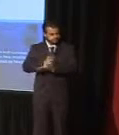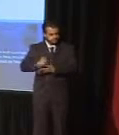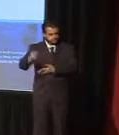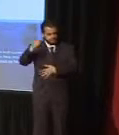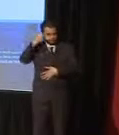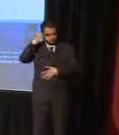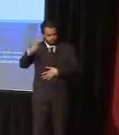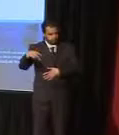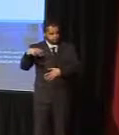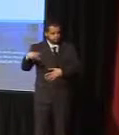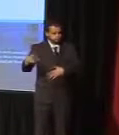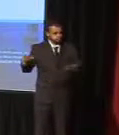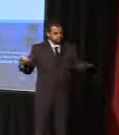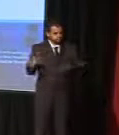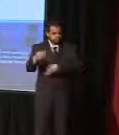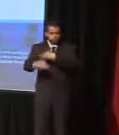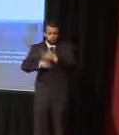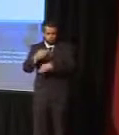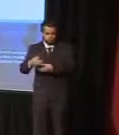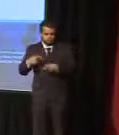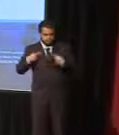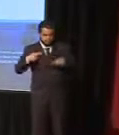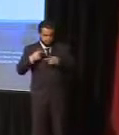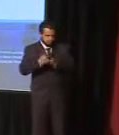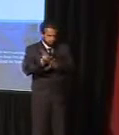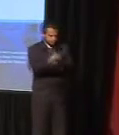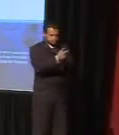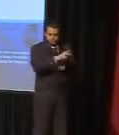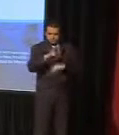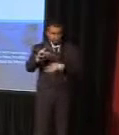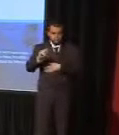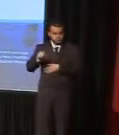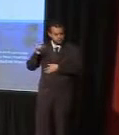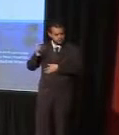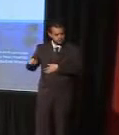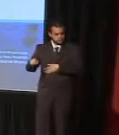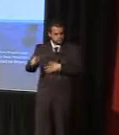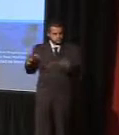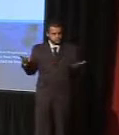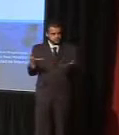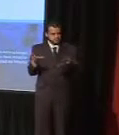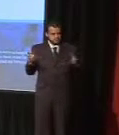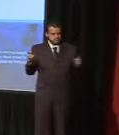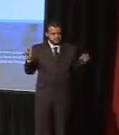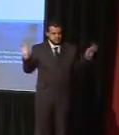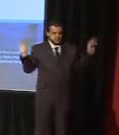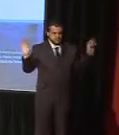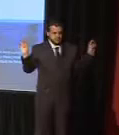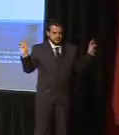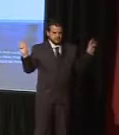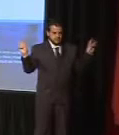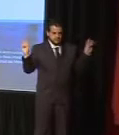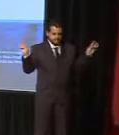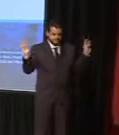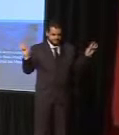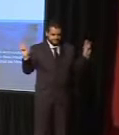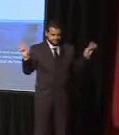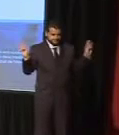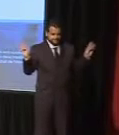la gente esto es exactamente lo que ocurrió en mi país en tailandia la gente siente que el voto del